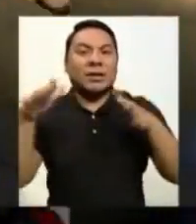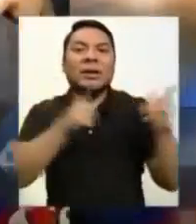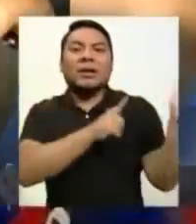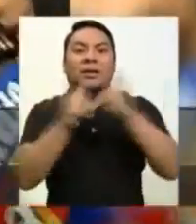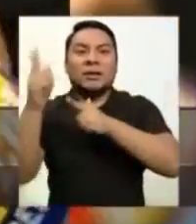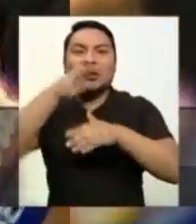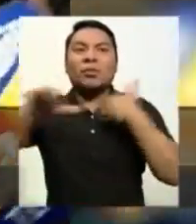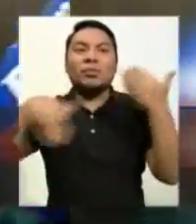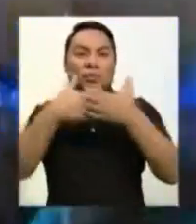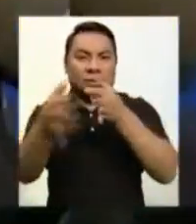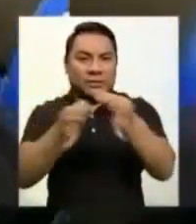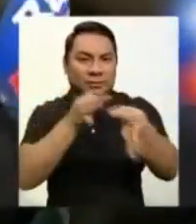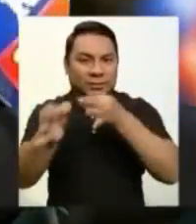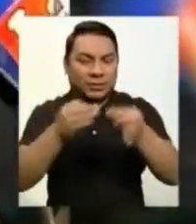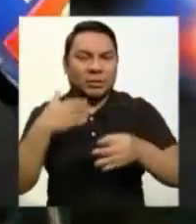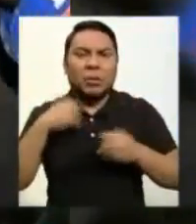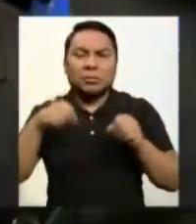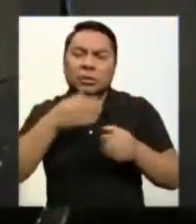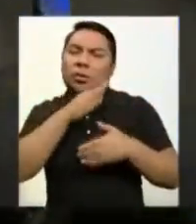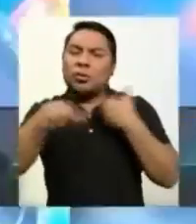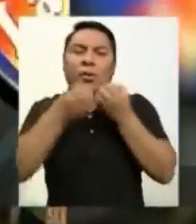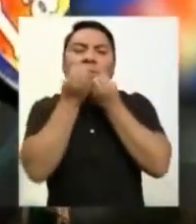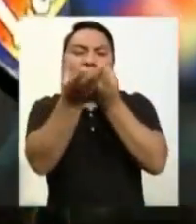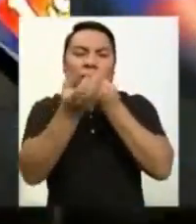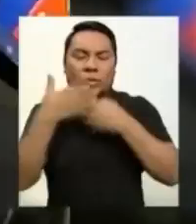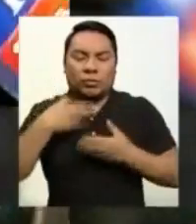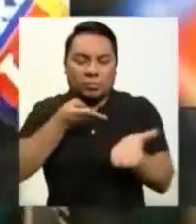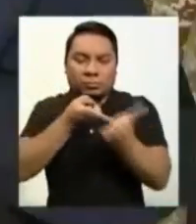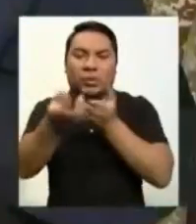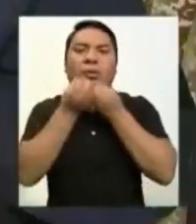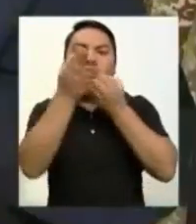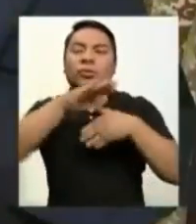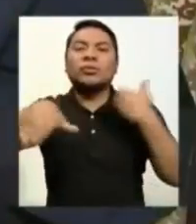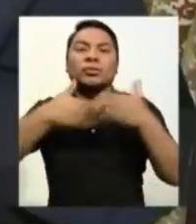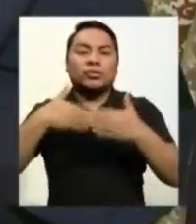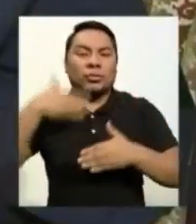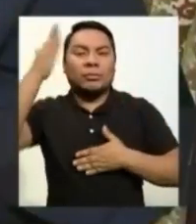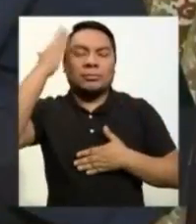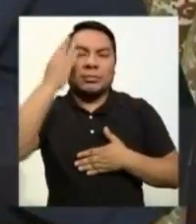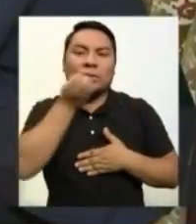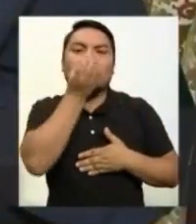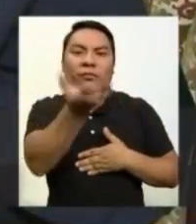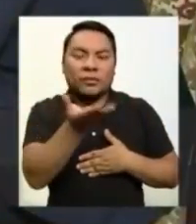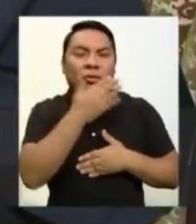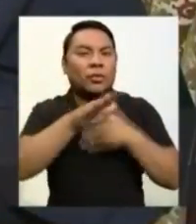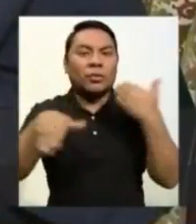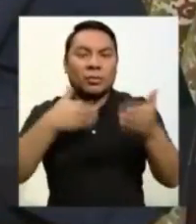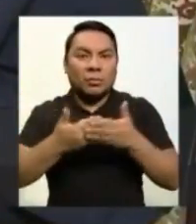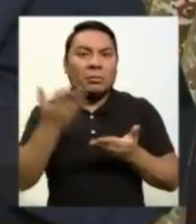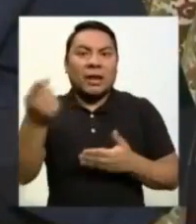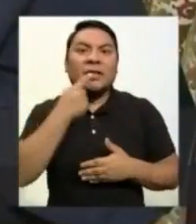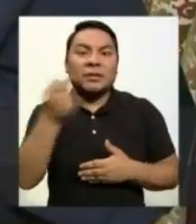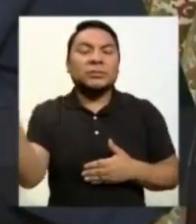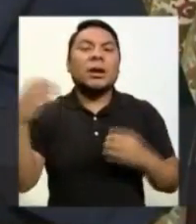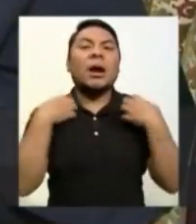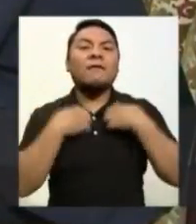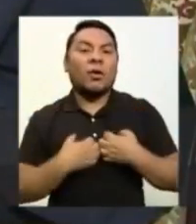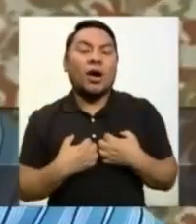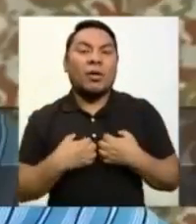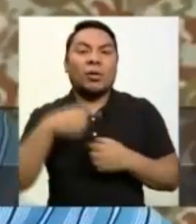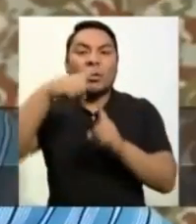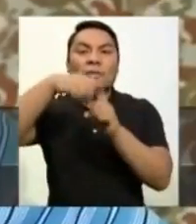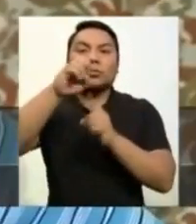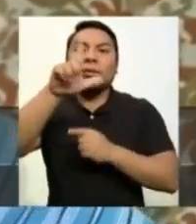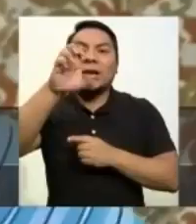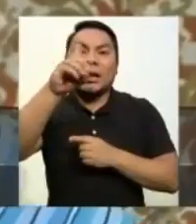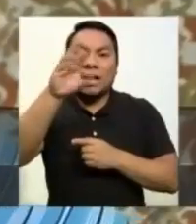explicar todo lo que pasó previo y actual, dispuesto a decir todo lo que yo sé". Sin mostrar sorpresa, Heriberto Benítez, abogado de Toledo Manrique,